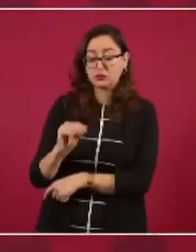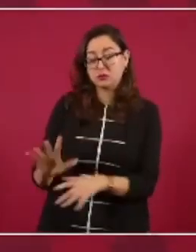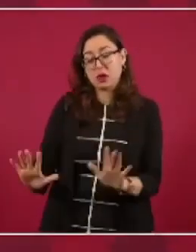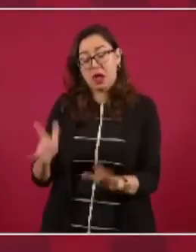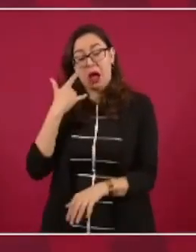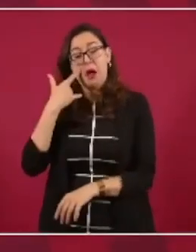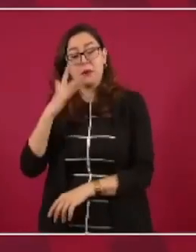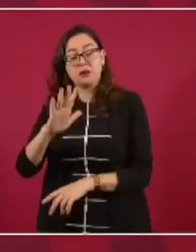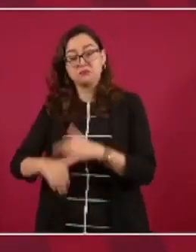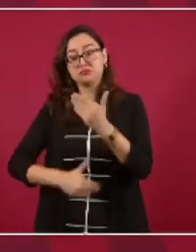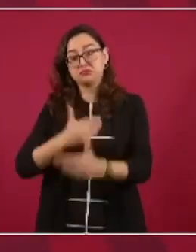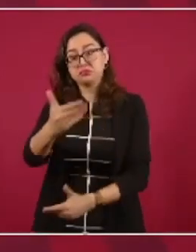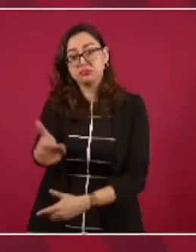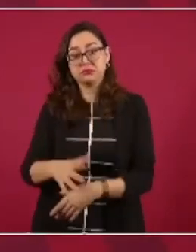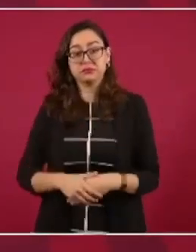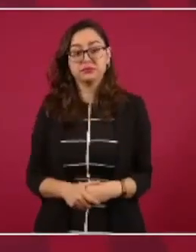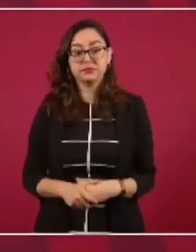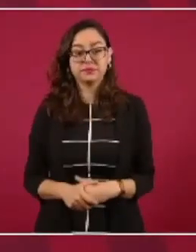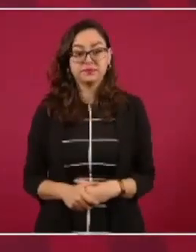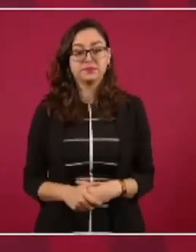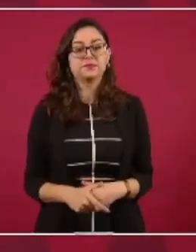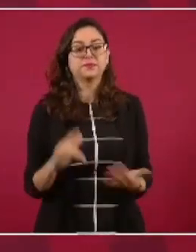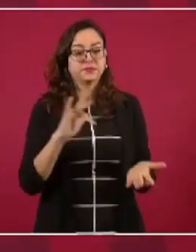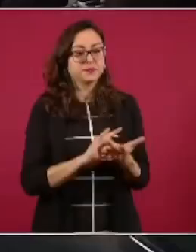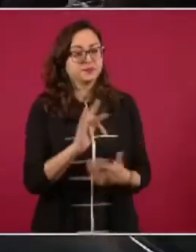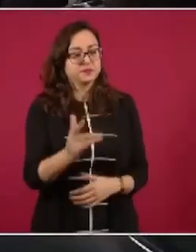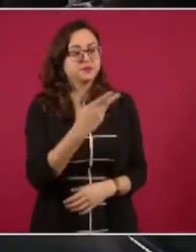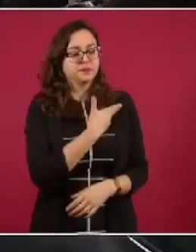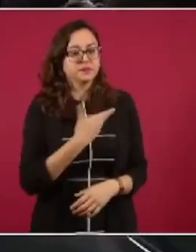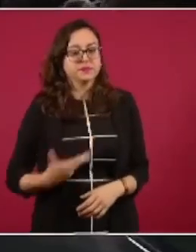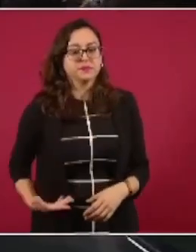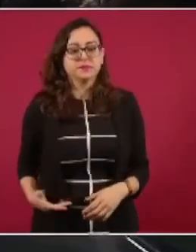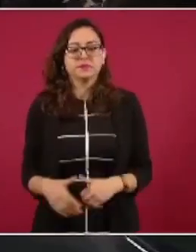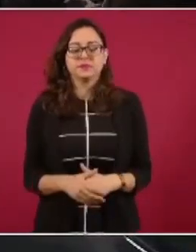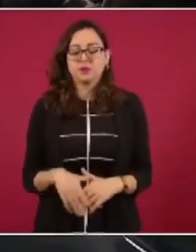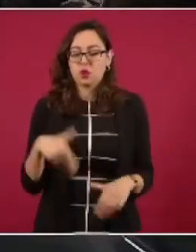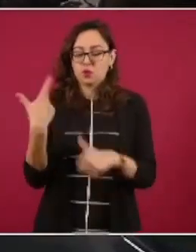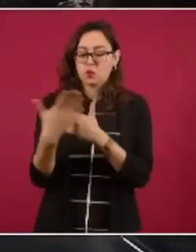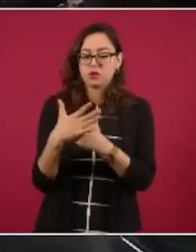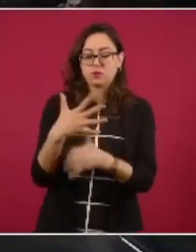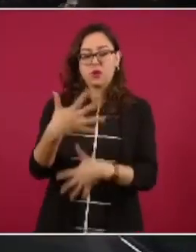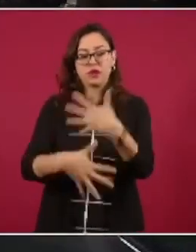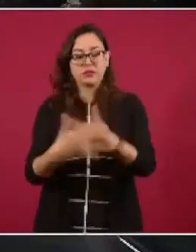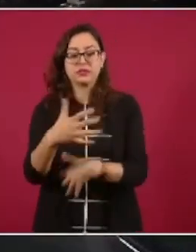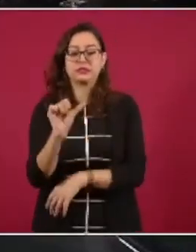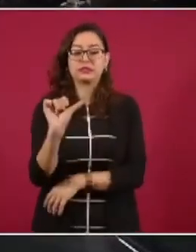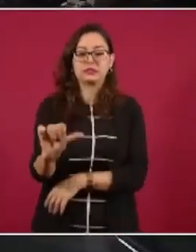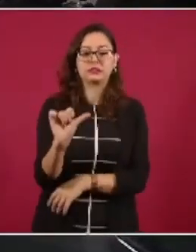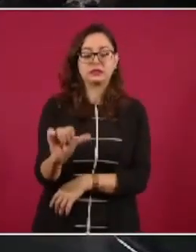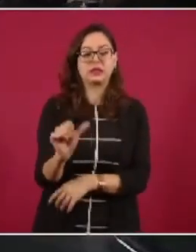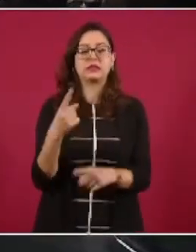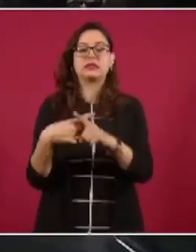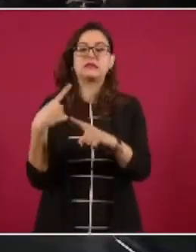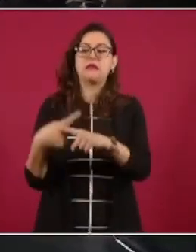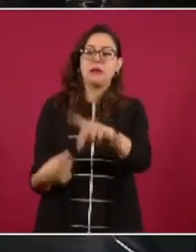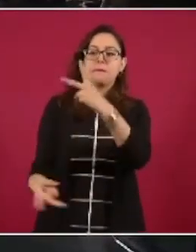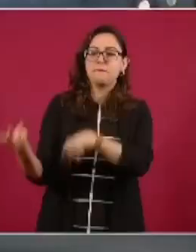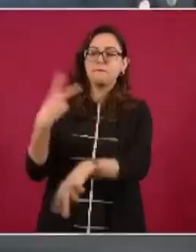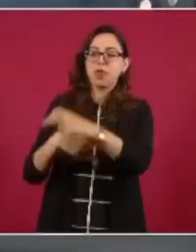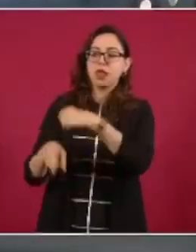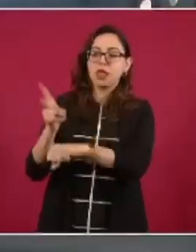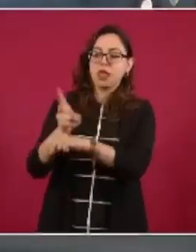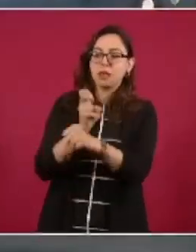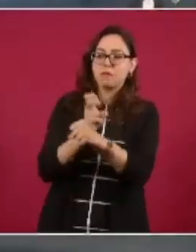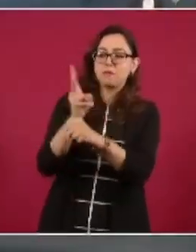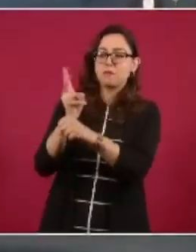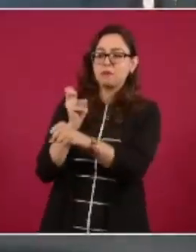legalidad. Gracias, presidente. Y preguntarle para el 15 y 16 si nos actualiza la lista de invitados, si va a tener una cena con